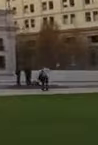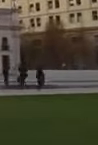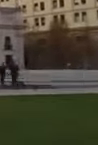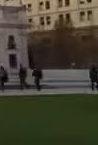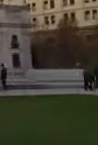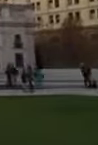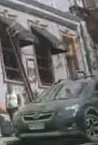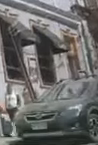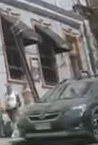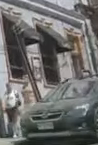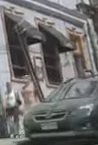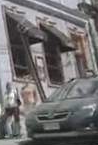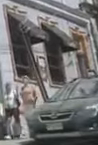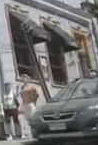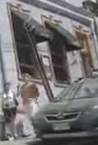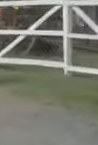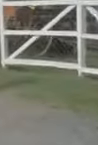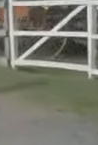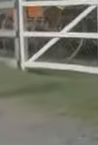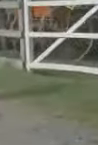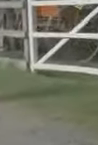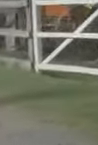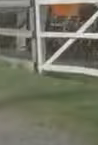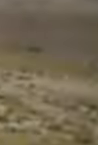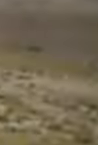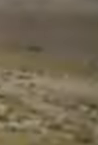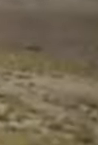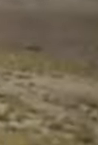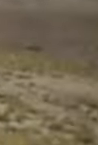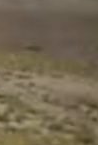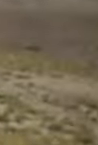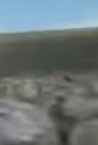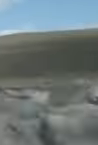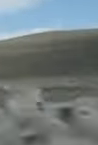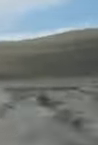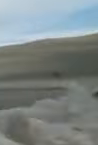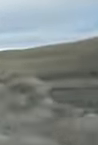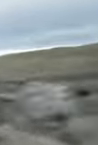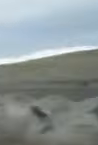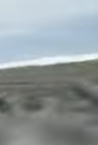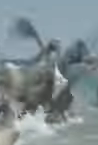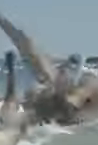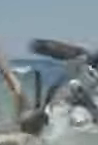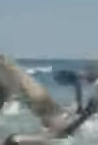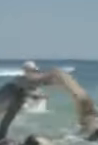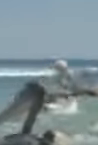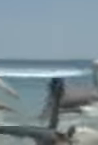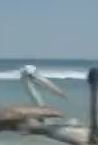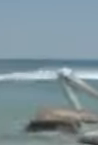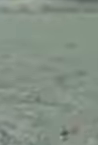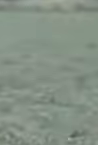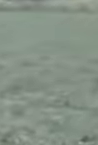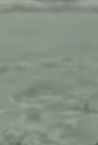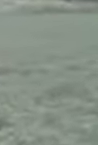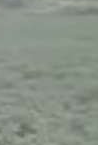Transmitió el Gobierno de Chile. Agradecemos a los canales de televisión y radioemisoras que integraron esta red voluntaria.